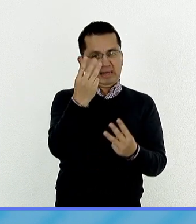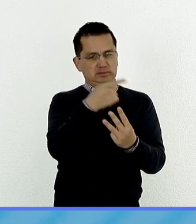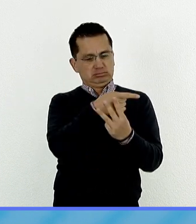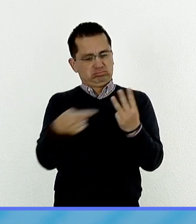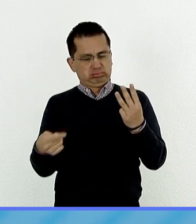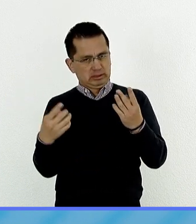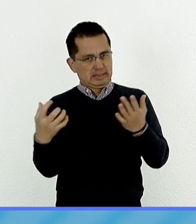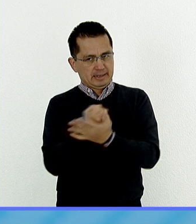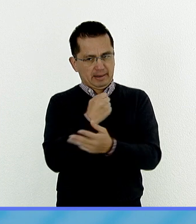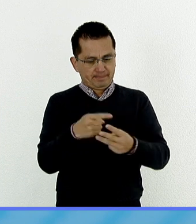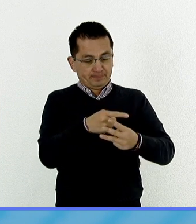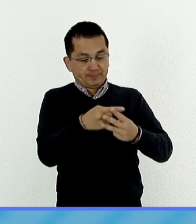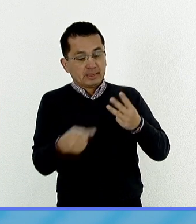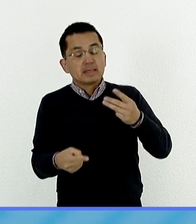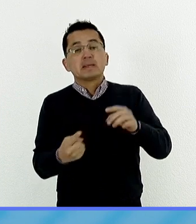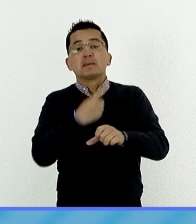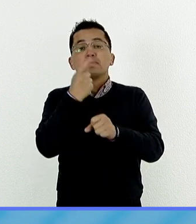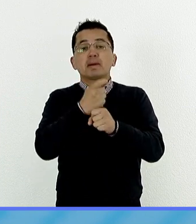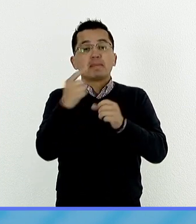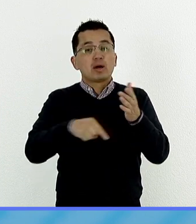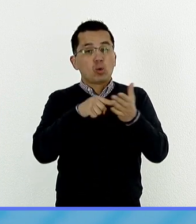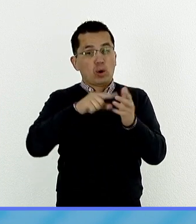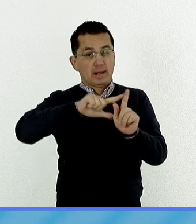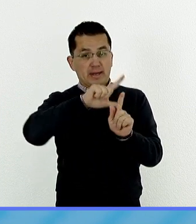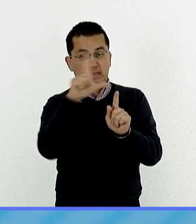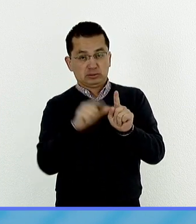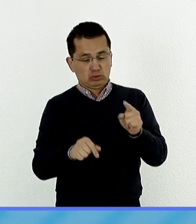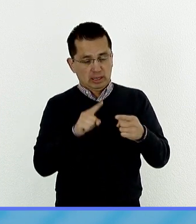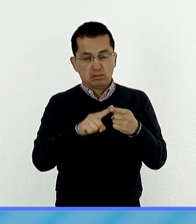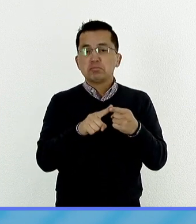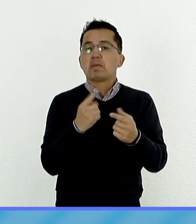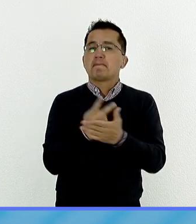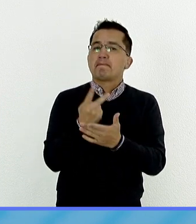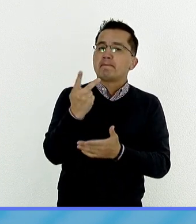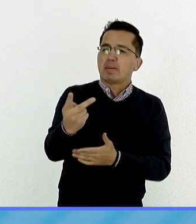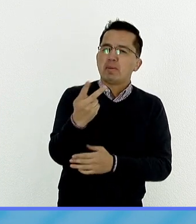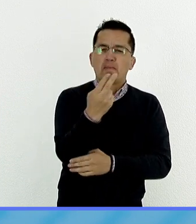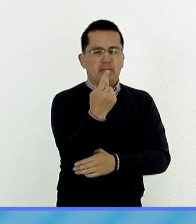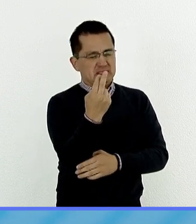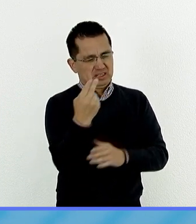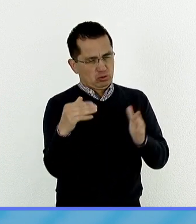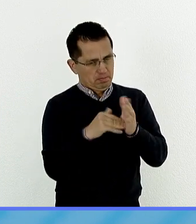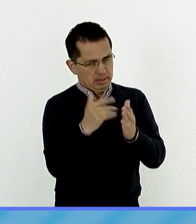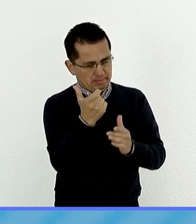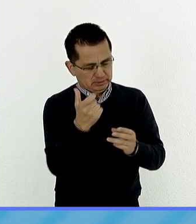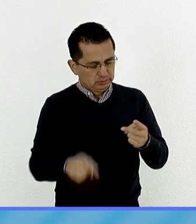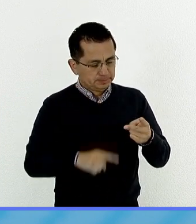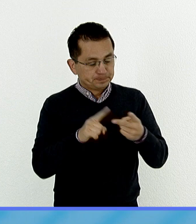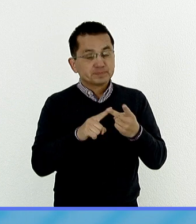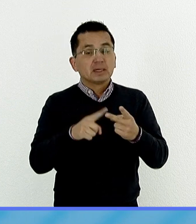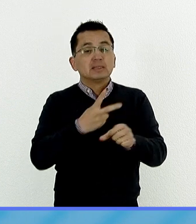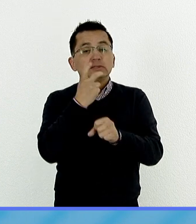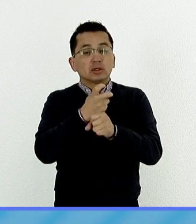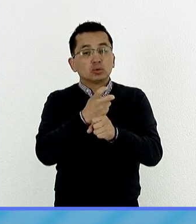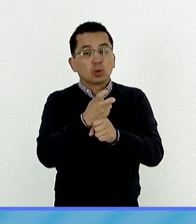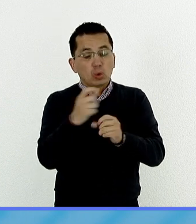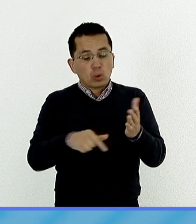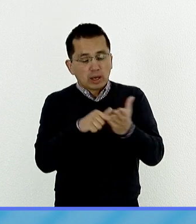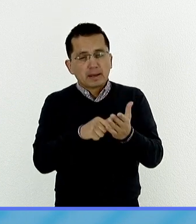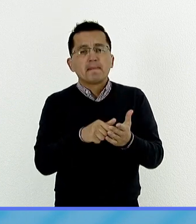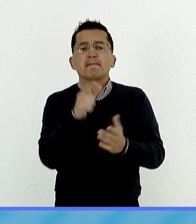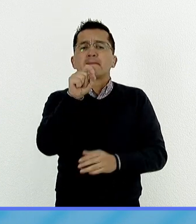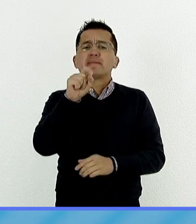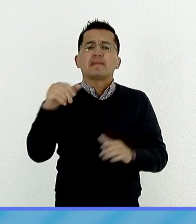el primer lugar tendrá un premio de 25 mil pesos el segundo lugar 20.000 y el tercero